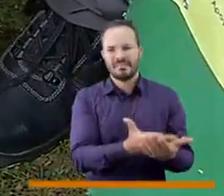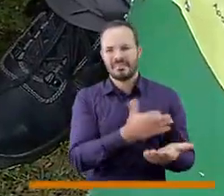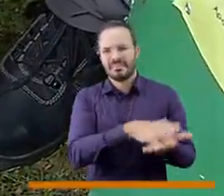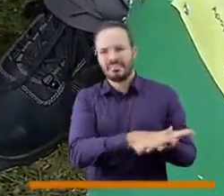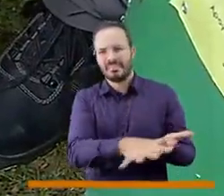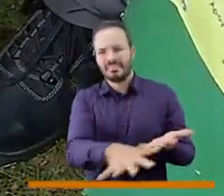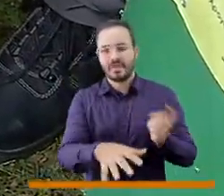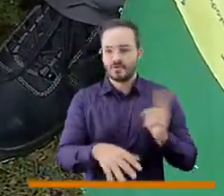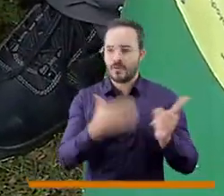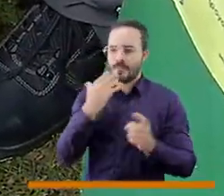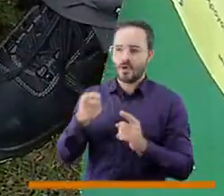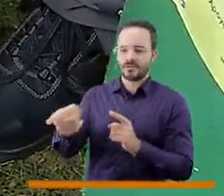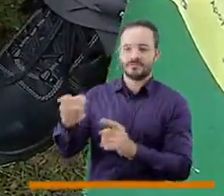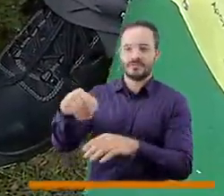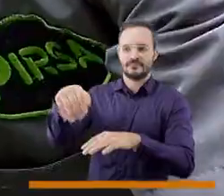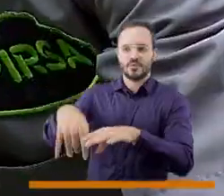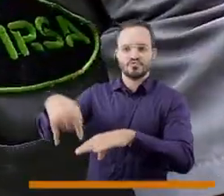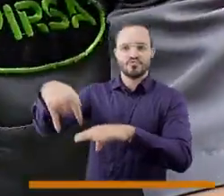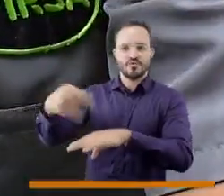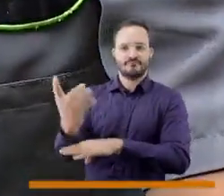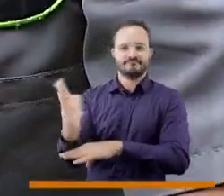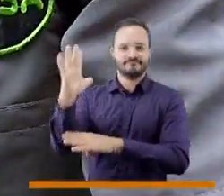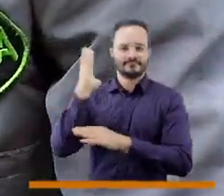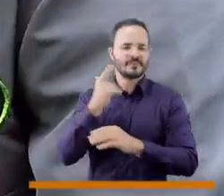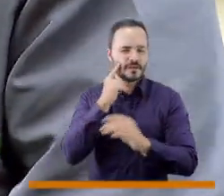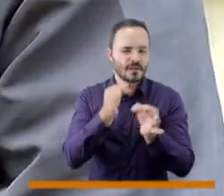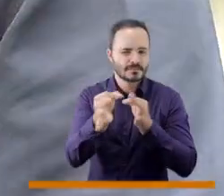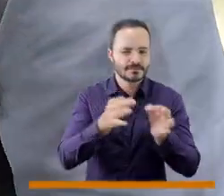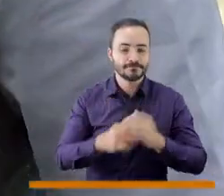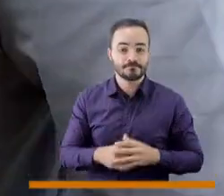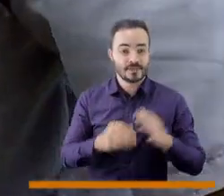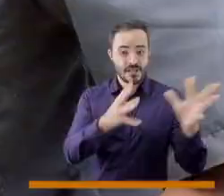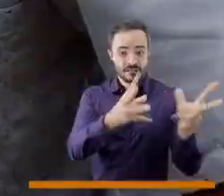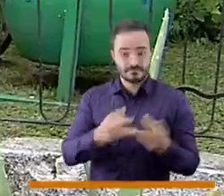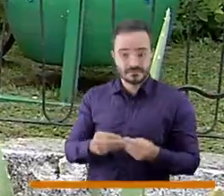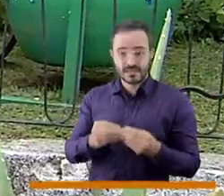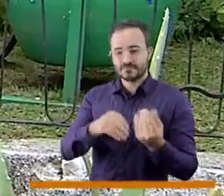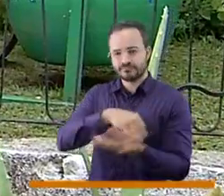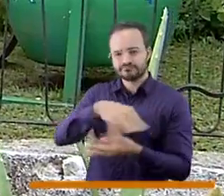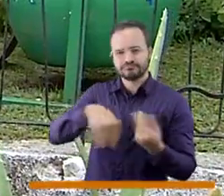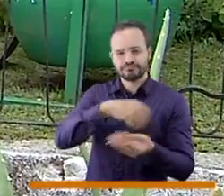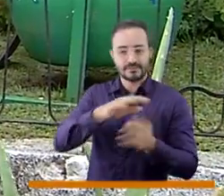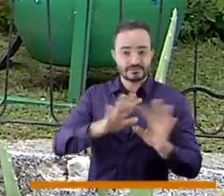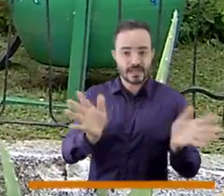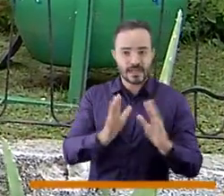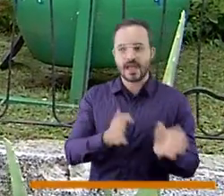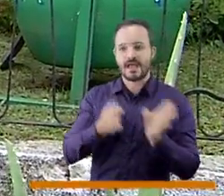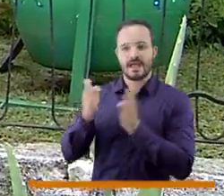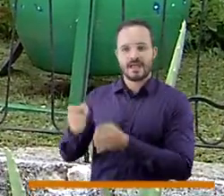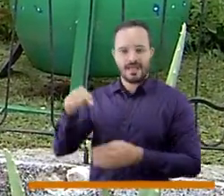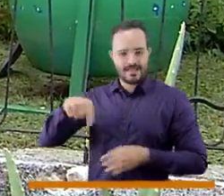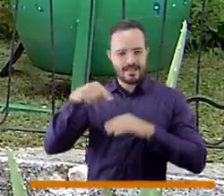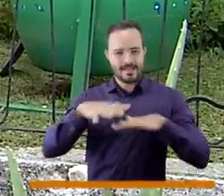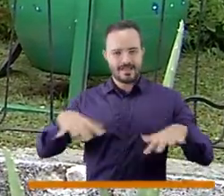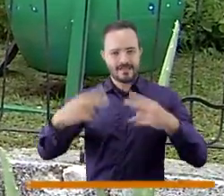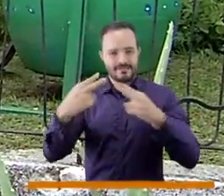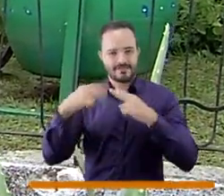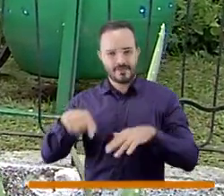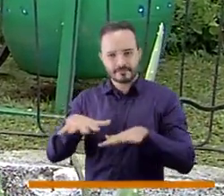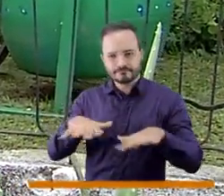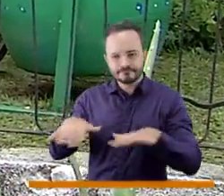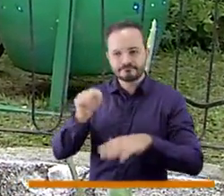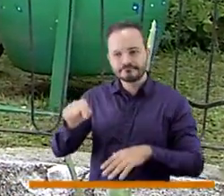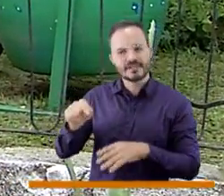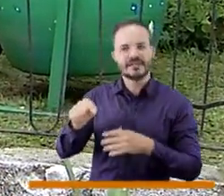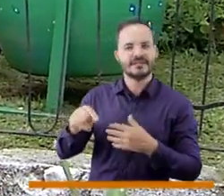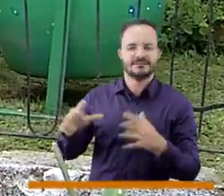más completo. Estos residuos, una vez se recuperan, lo que hacemos es traerlos a unos sitios de transformador como este espacio. En este espacio